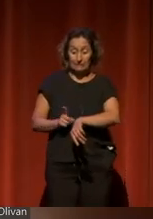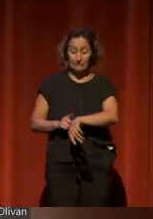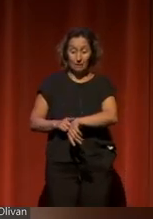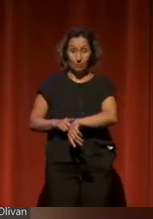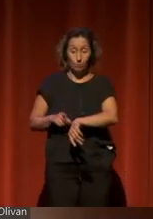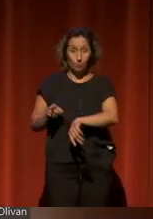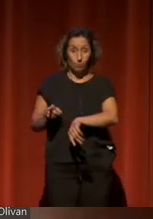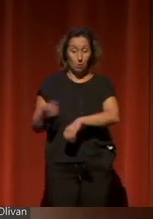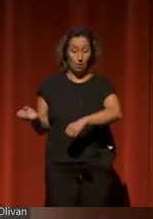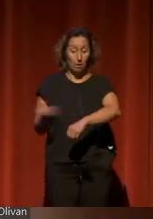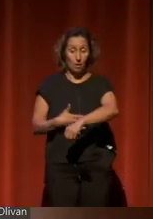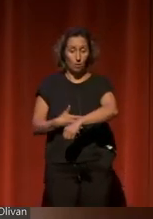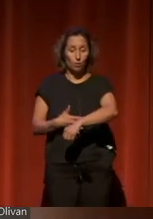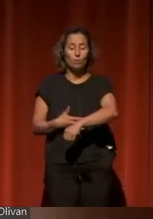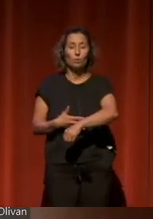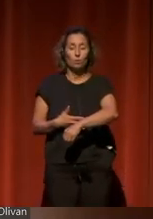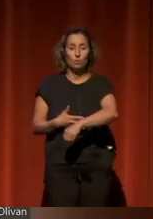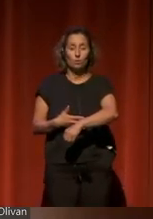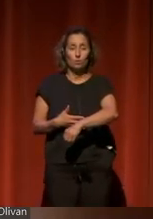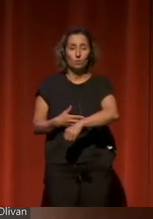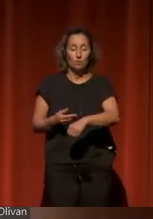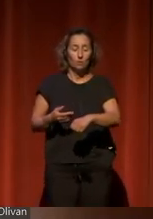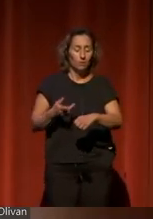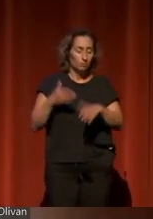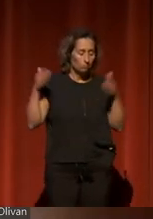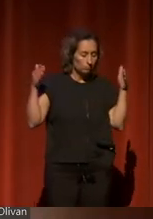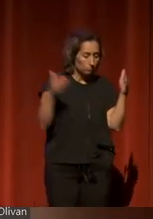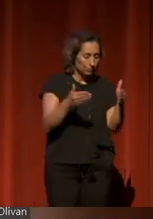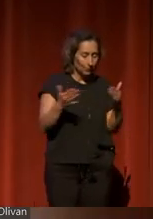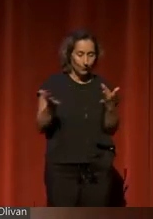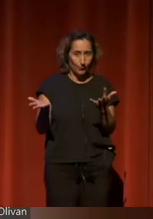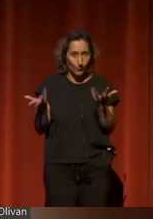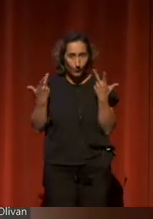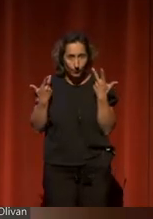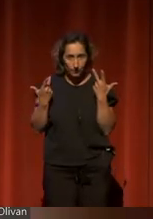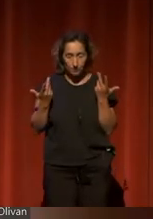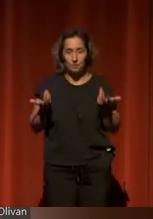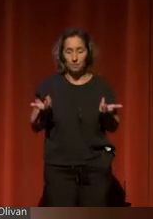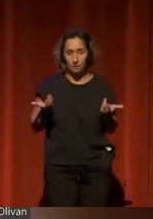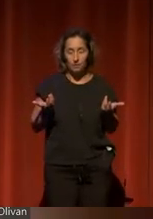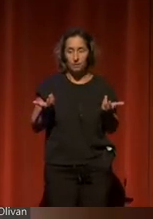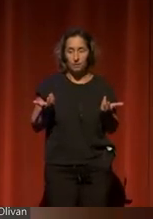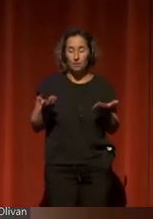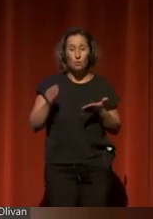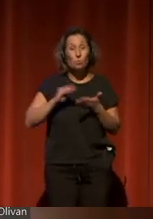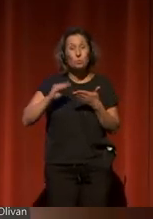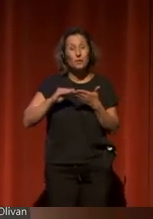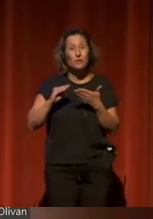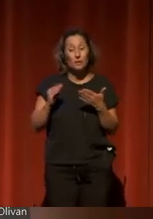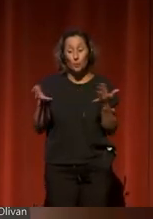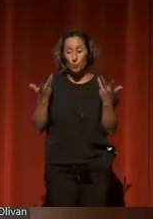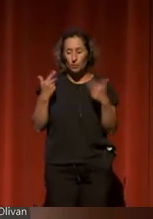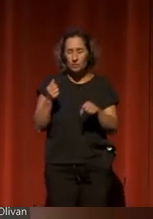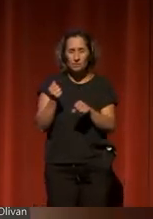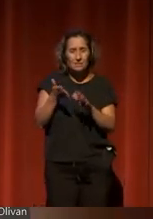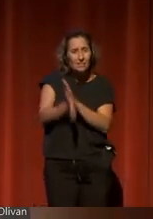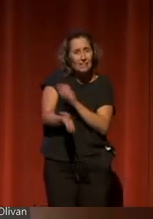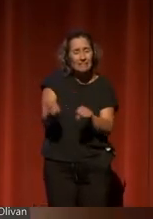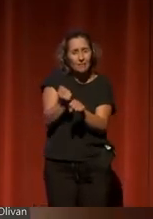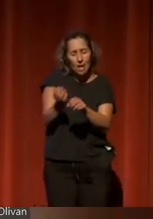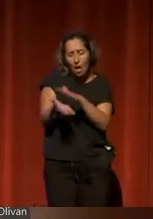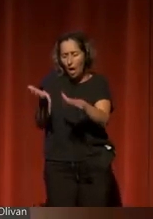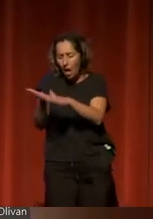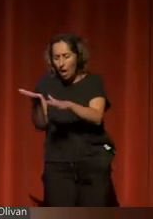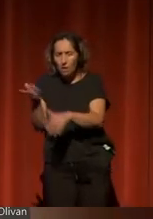hacer en fin invertir en agilización seguramente muchas veces la agilización no significa que trabajar más rápido sino